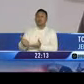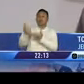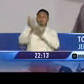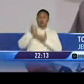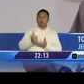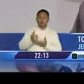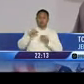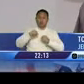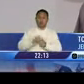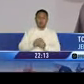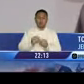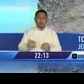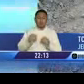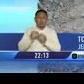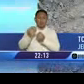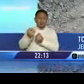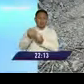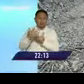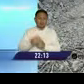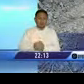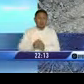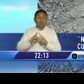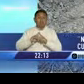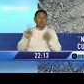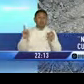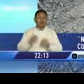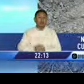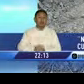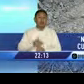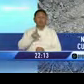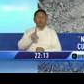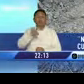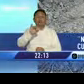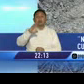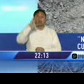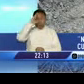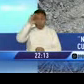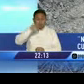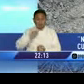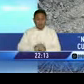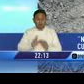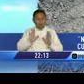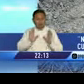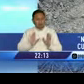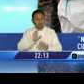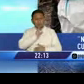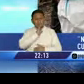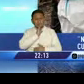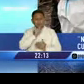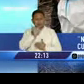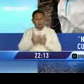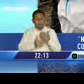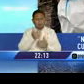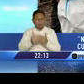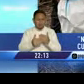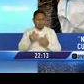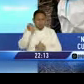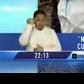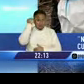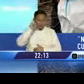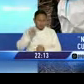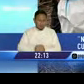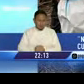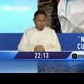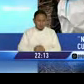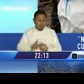tener más información. Sin embargo, Dinaset construye con prudencia las primeras hipótesis. Les llama